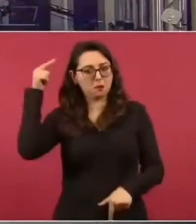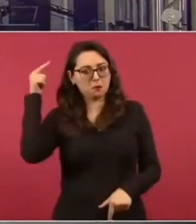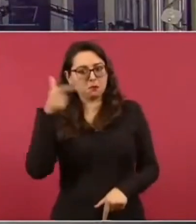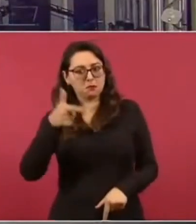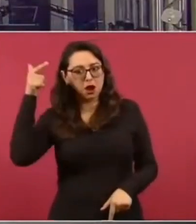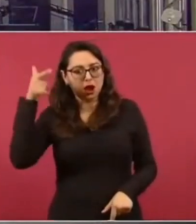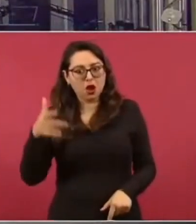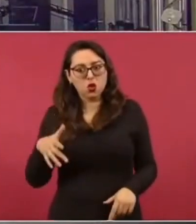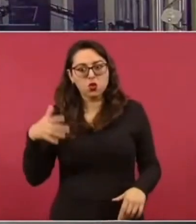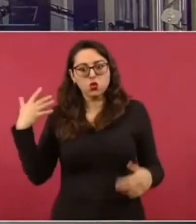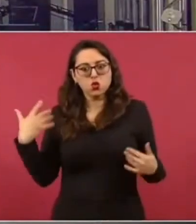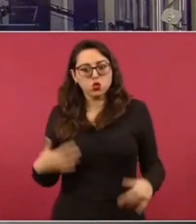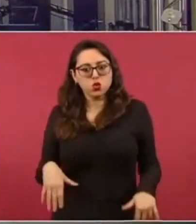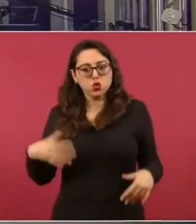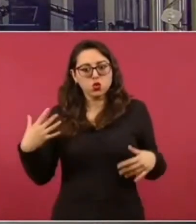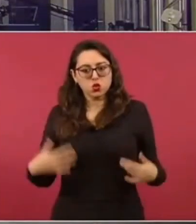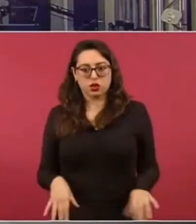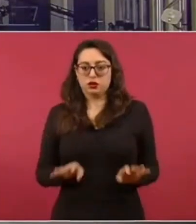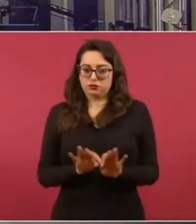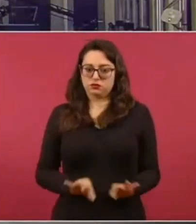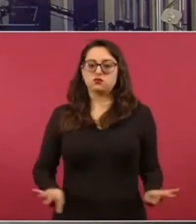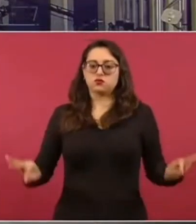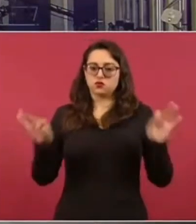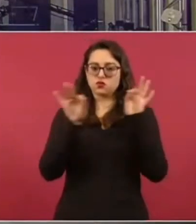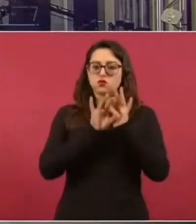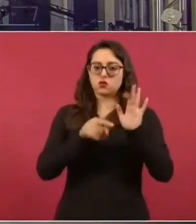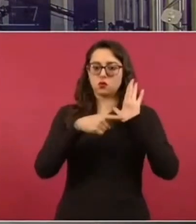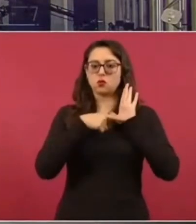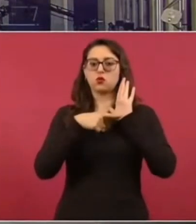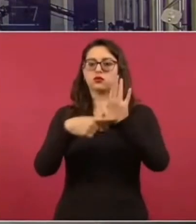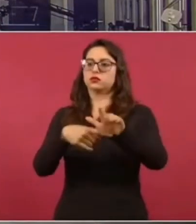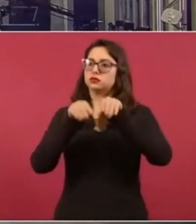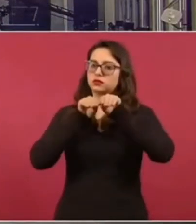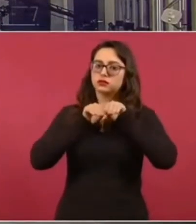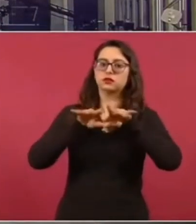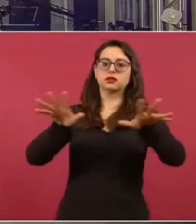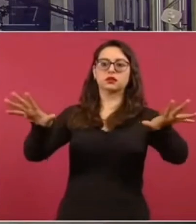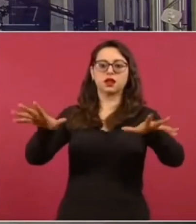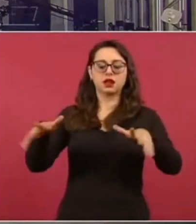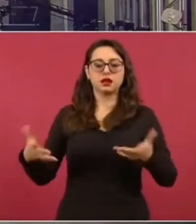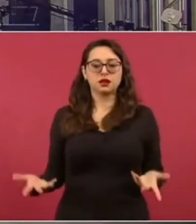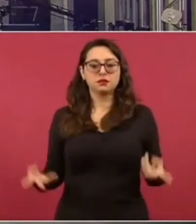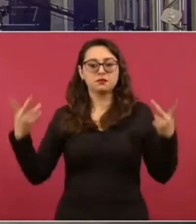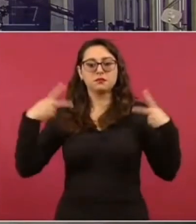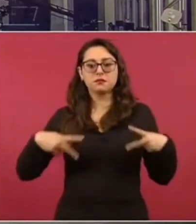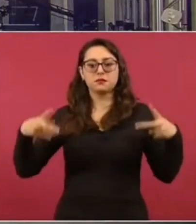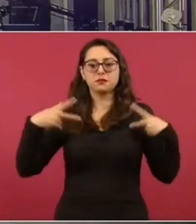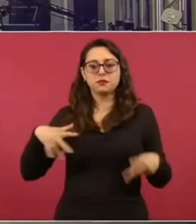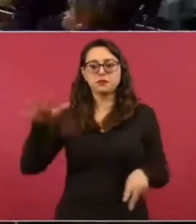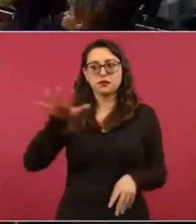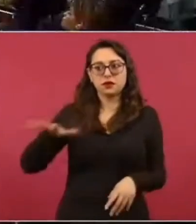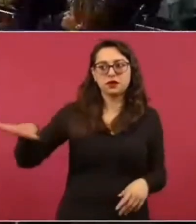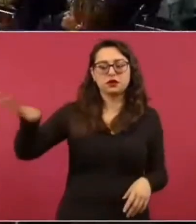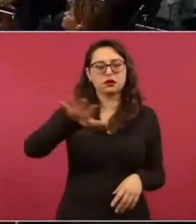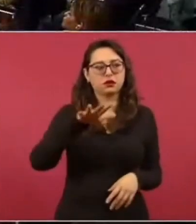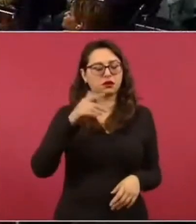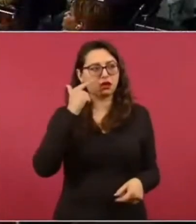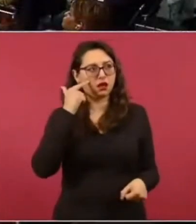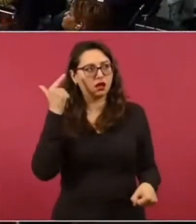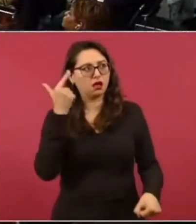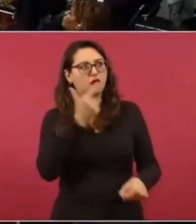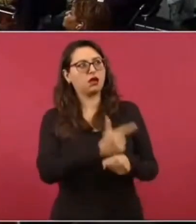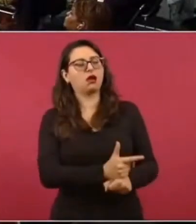para que la gente sepa por qué los ministros de la